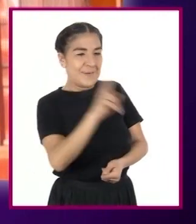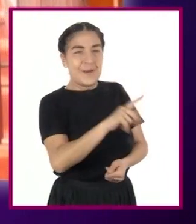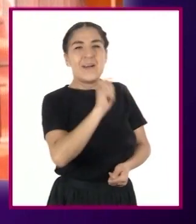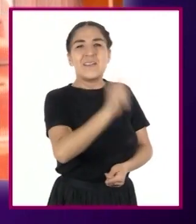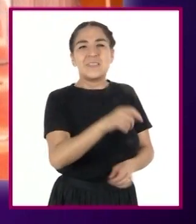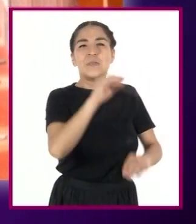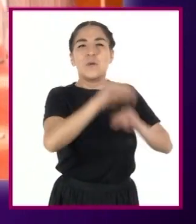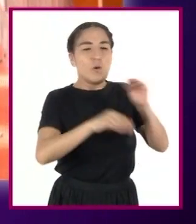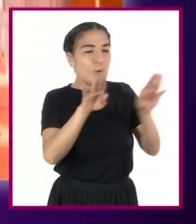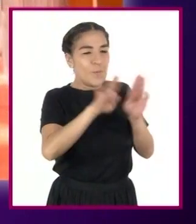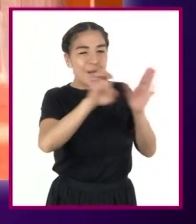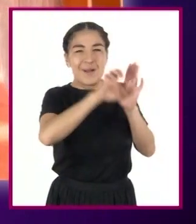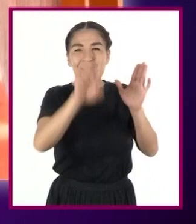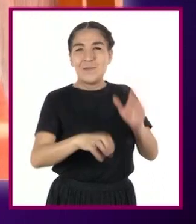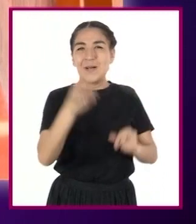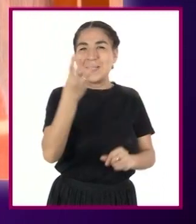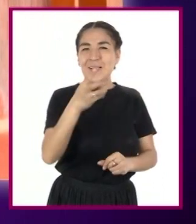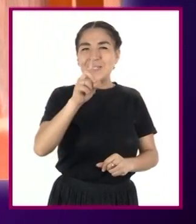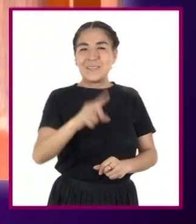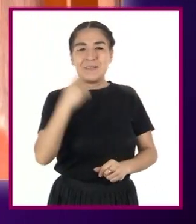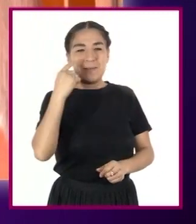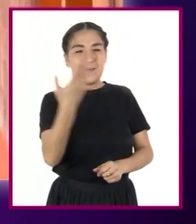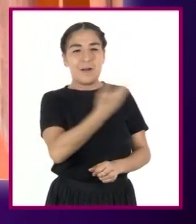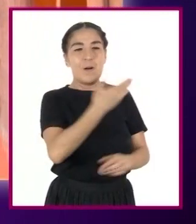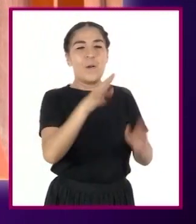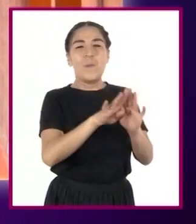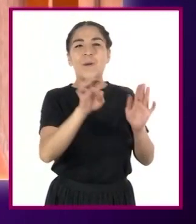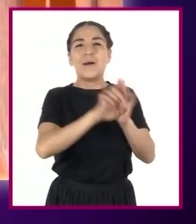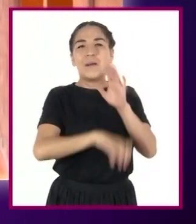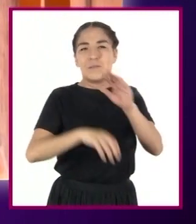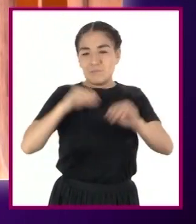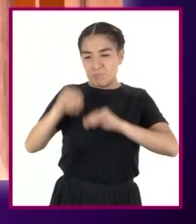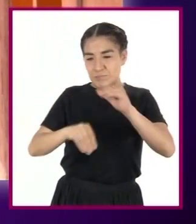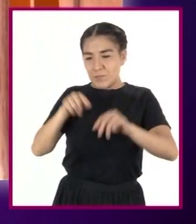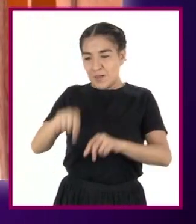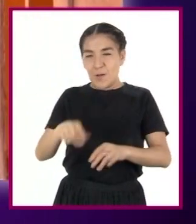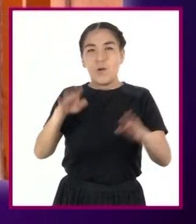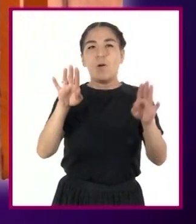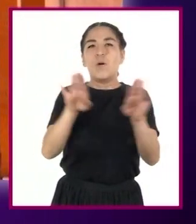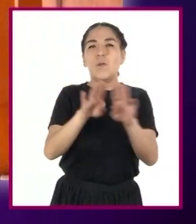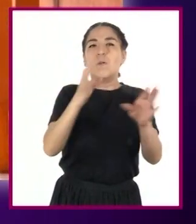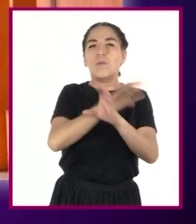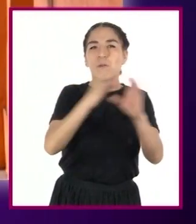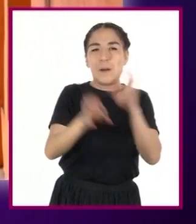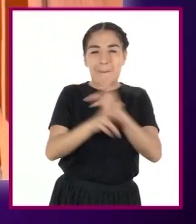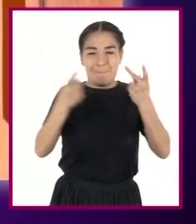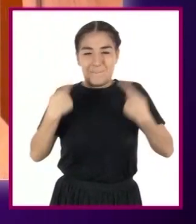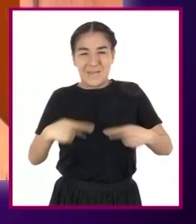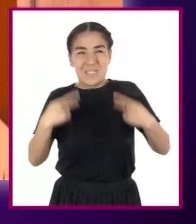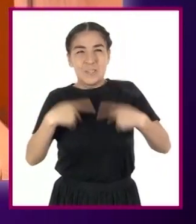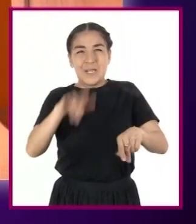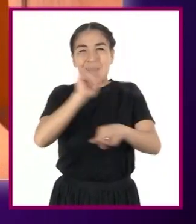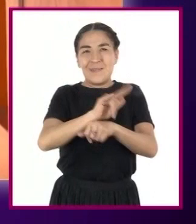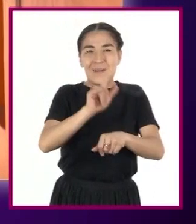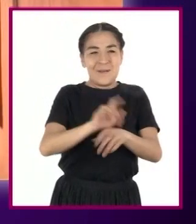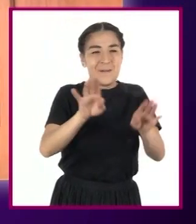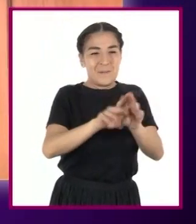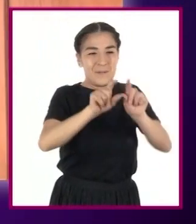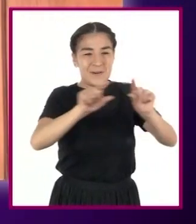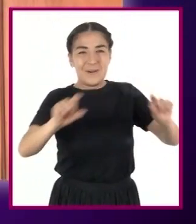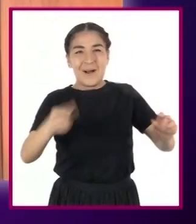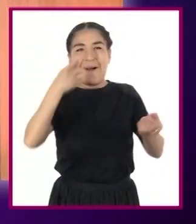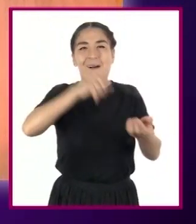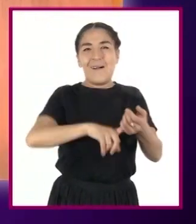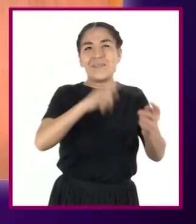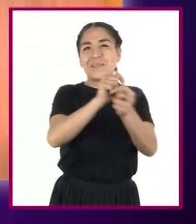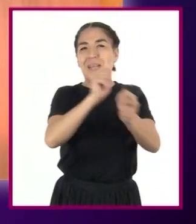un modelo a escala en 3 dimensiones en el que se representan diferentes tipos de escenas con reproducciones de personajes, diversos medios de